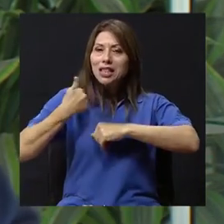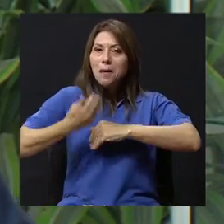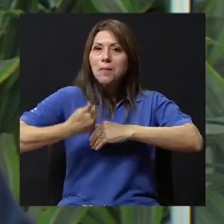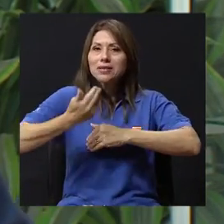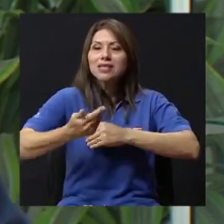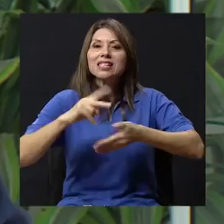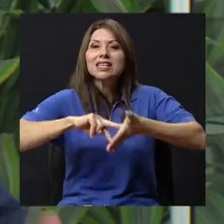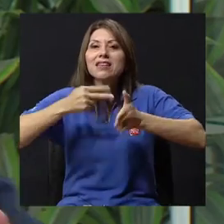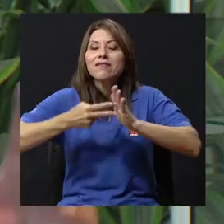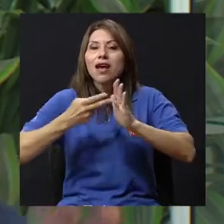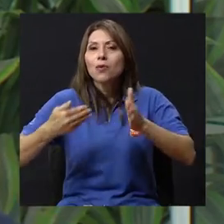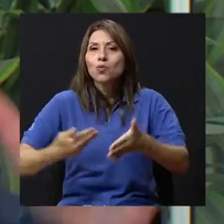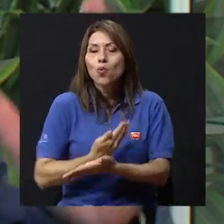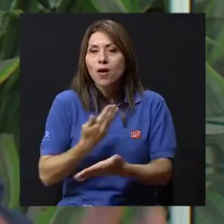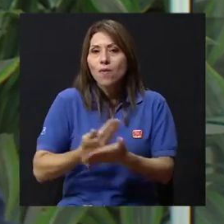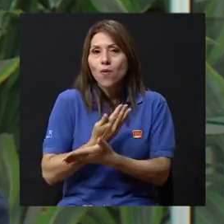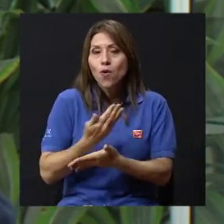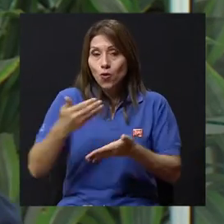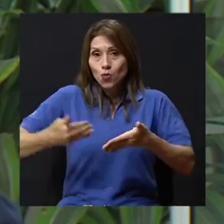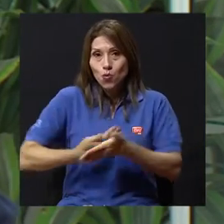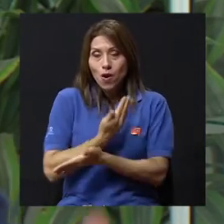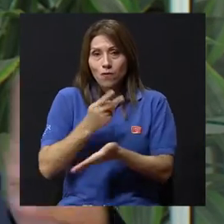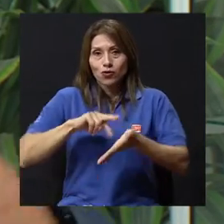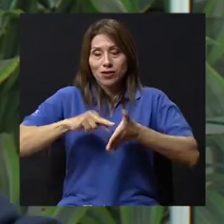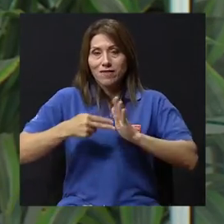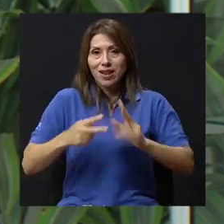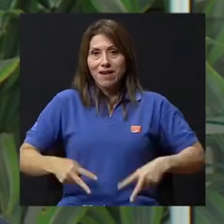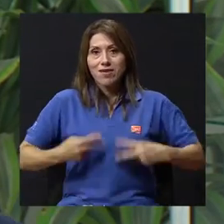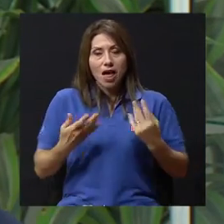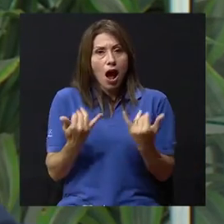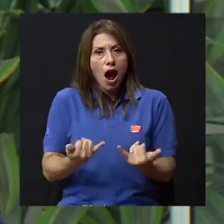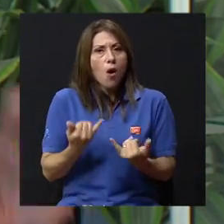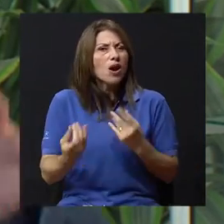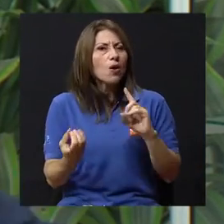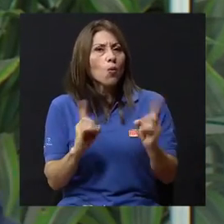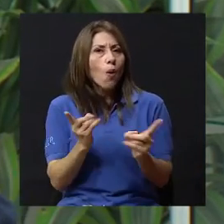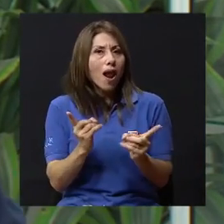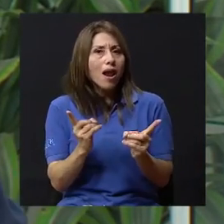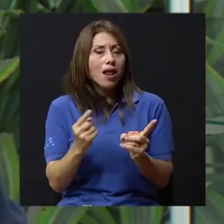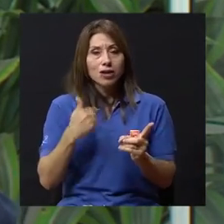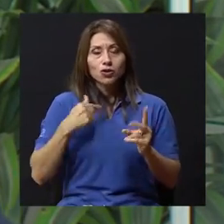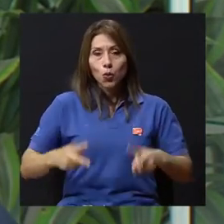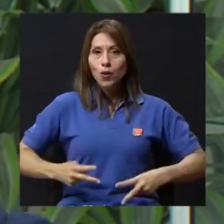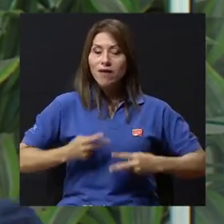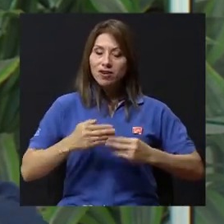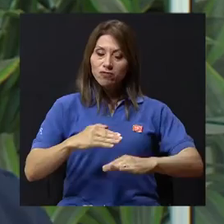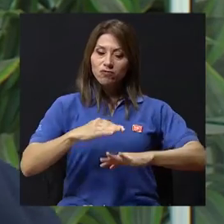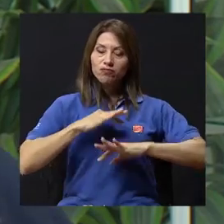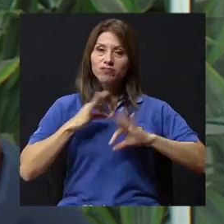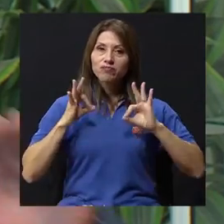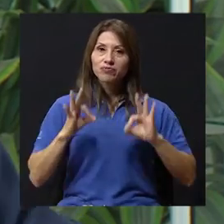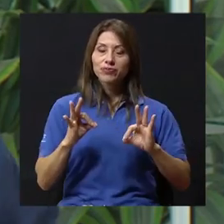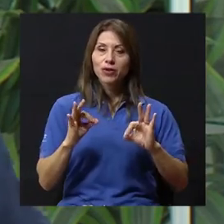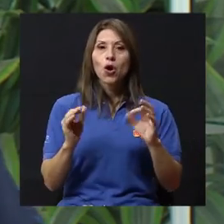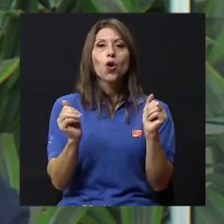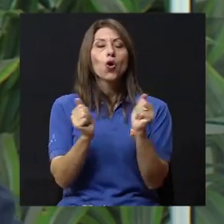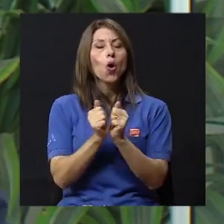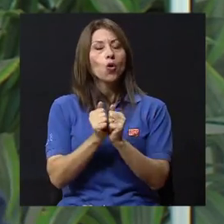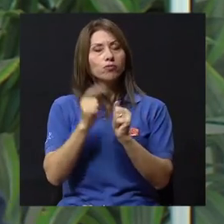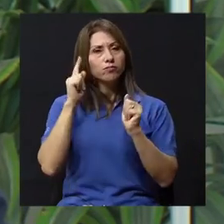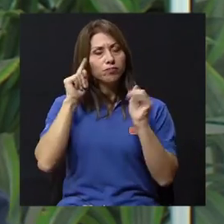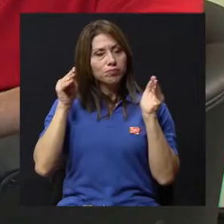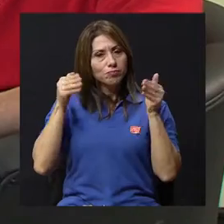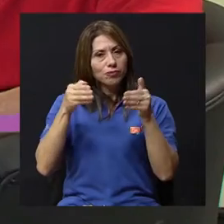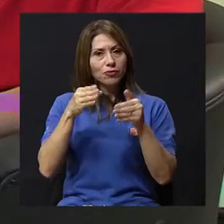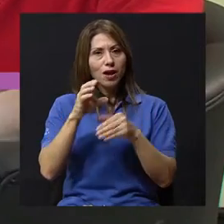sentido nuevo. ¿Cuál es el nuevo sentido de la vida que tengo ahora y voy a vivir a plenitud con erotismo pleno este